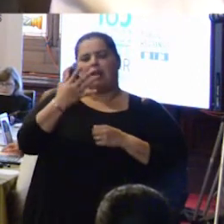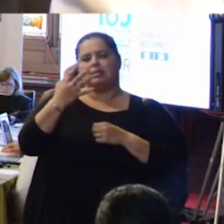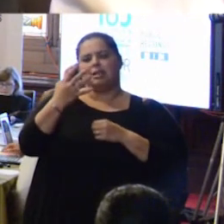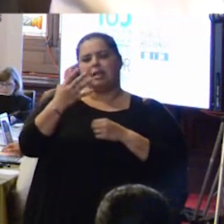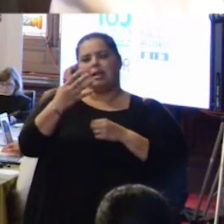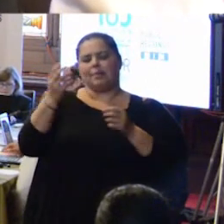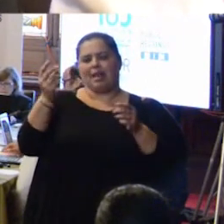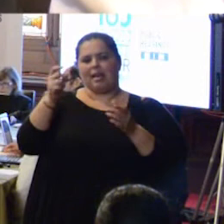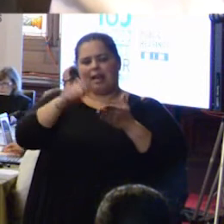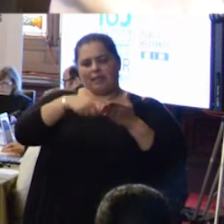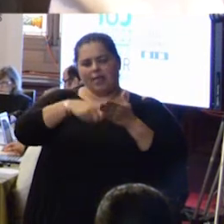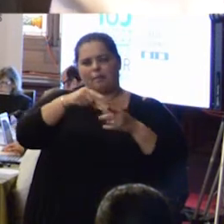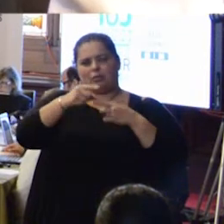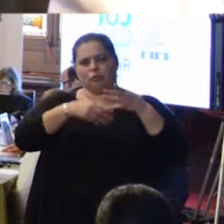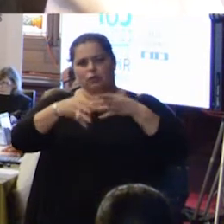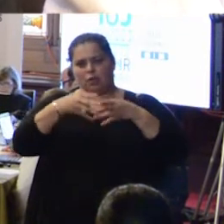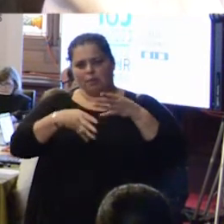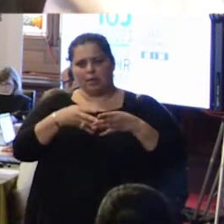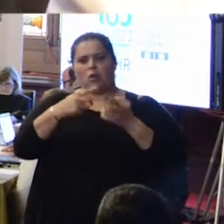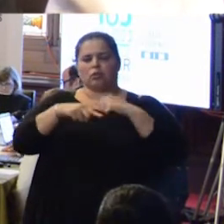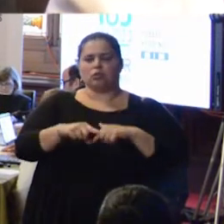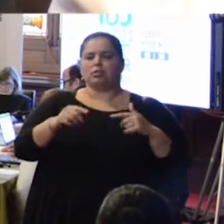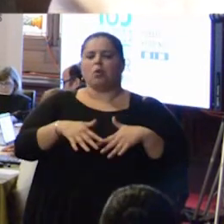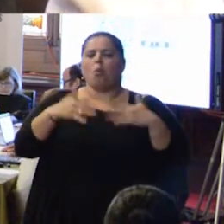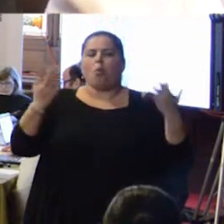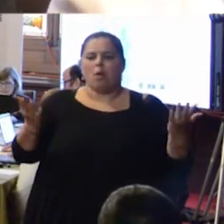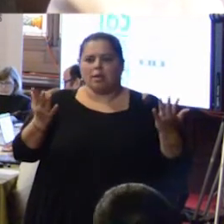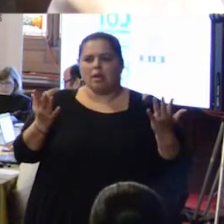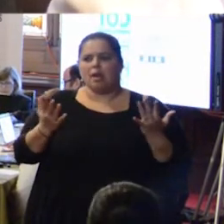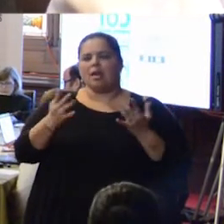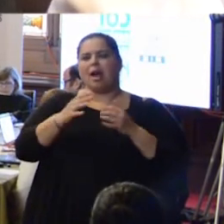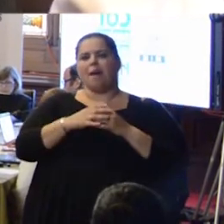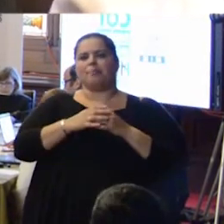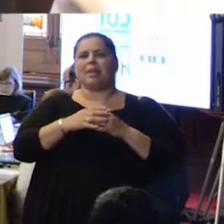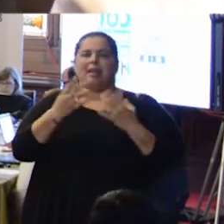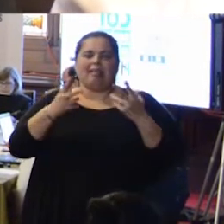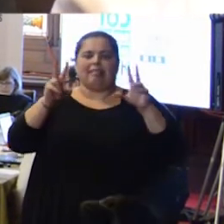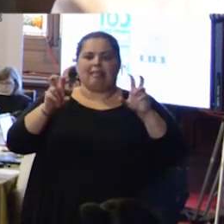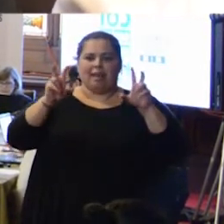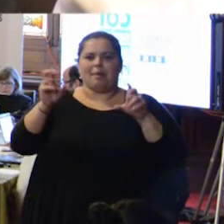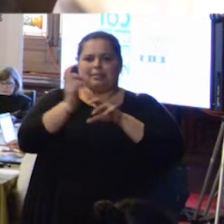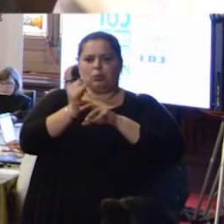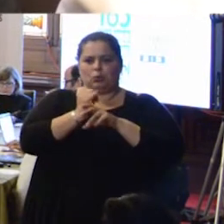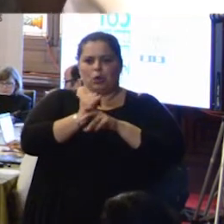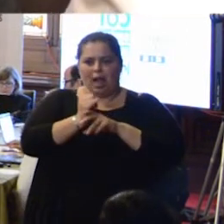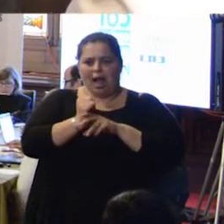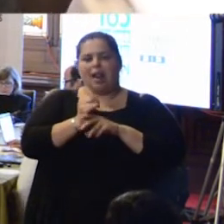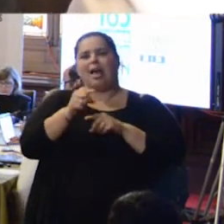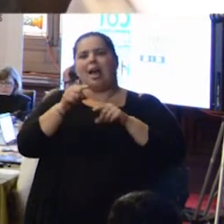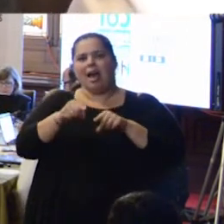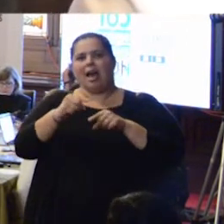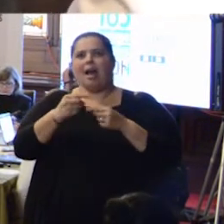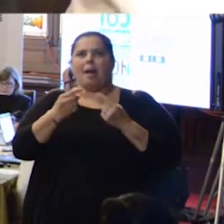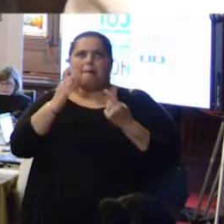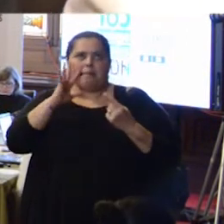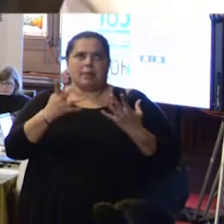funcionamiento. Así que en cualquiera de los frentes el tema institucional parece que ha estado mejorando, sin perjuicio